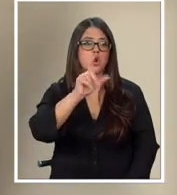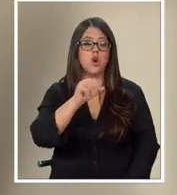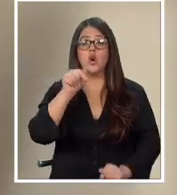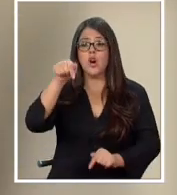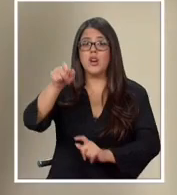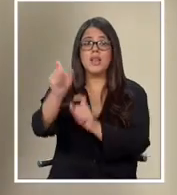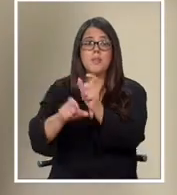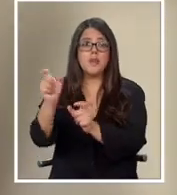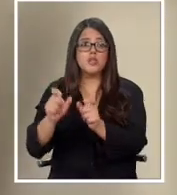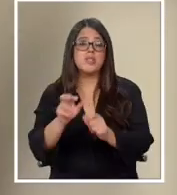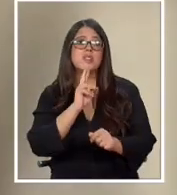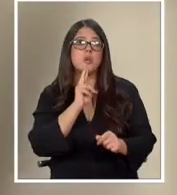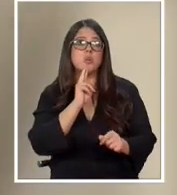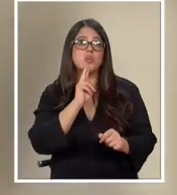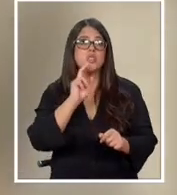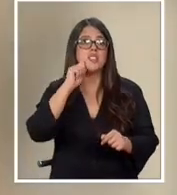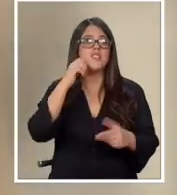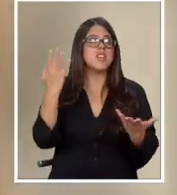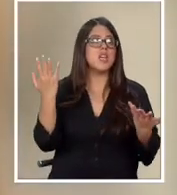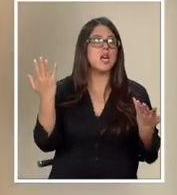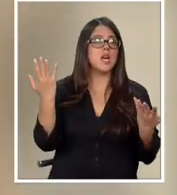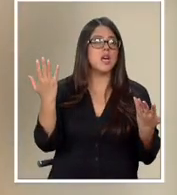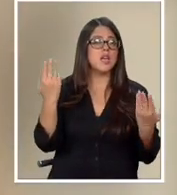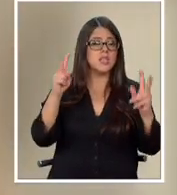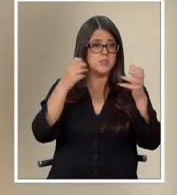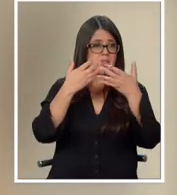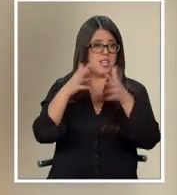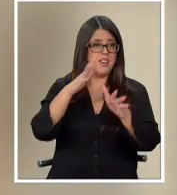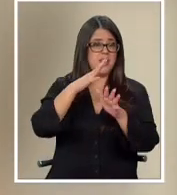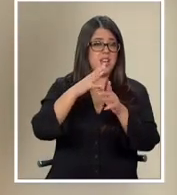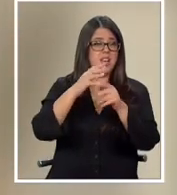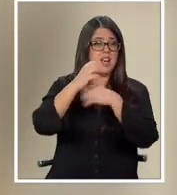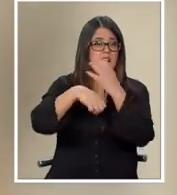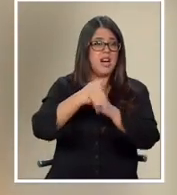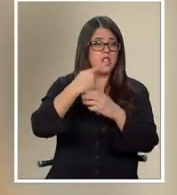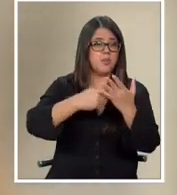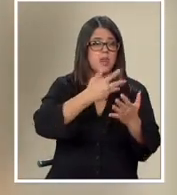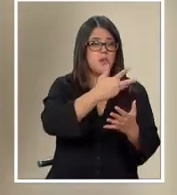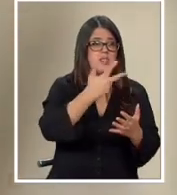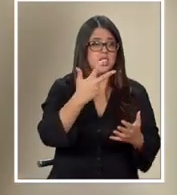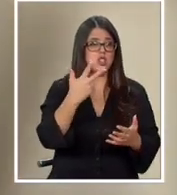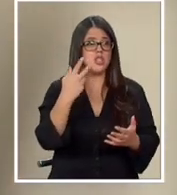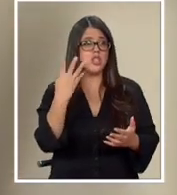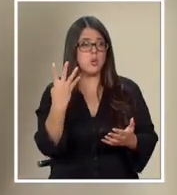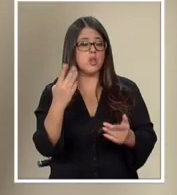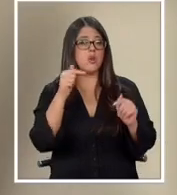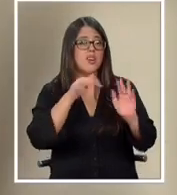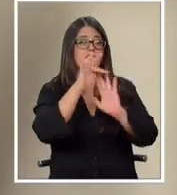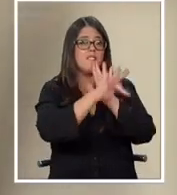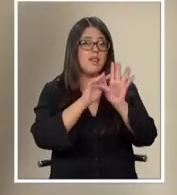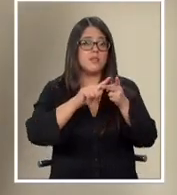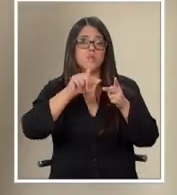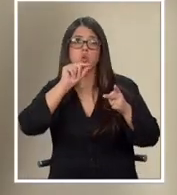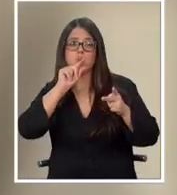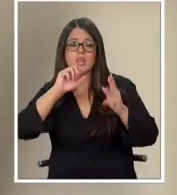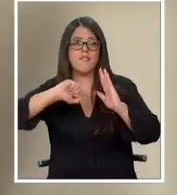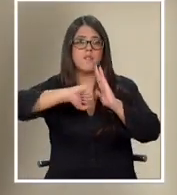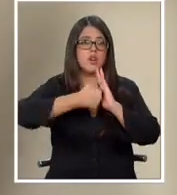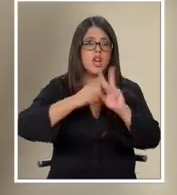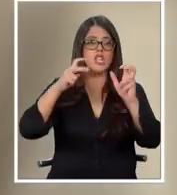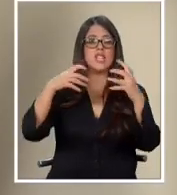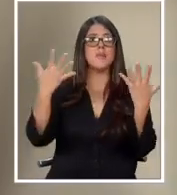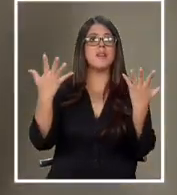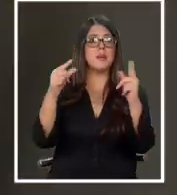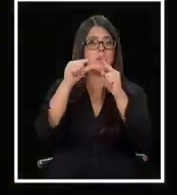sociedad distópica como el libro de 1984. Facebook y Twitter están bloqueados y la palabra guerra